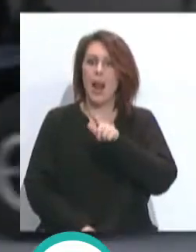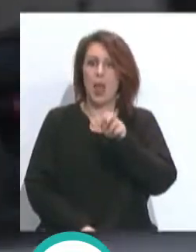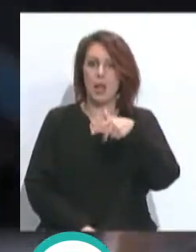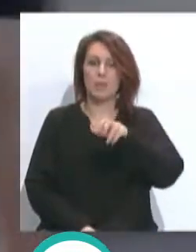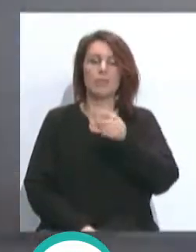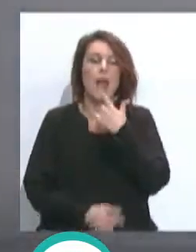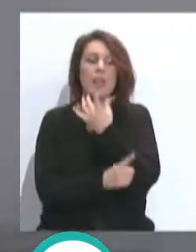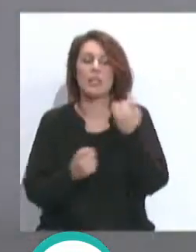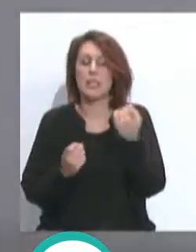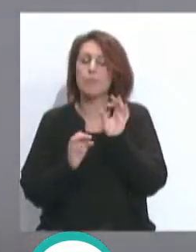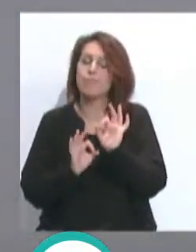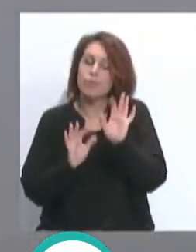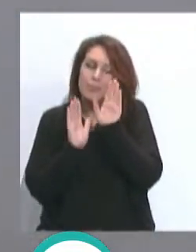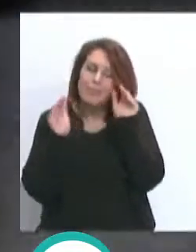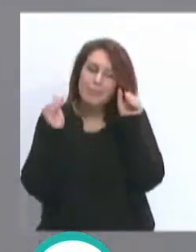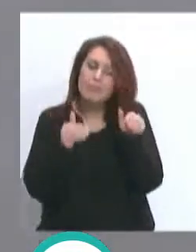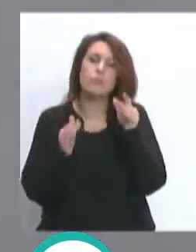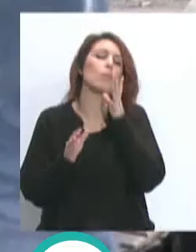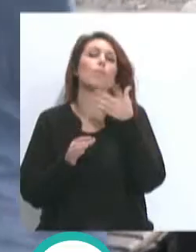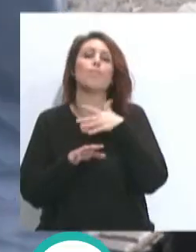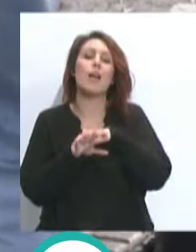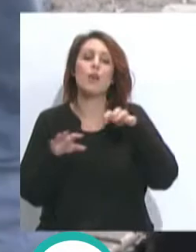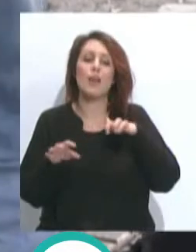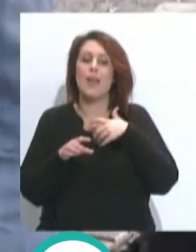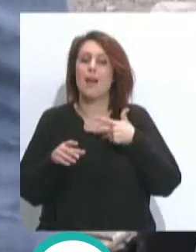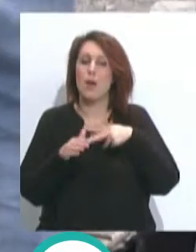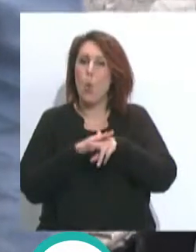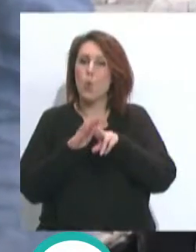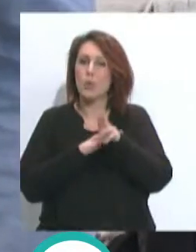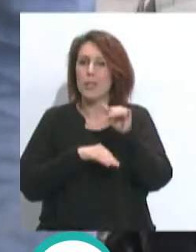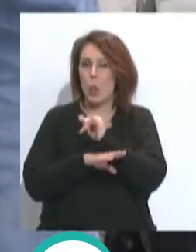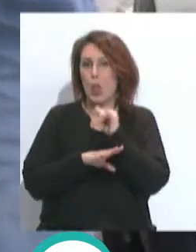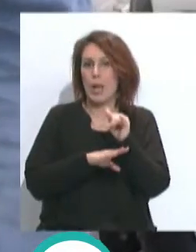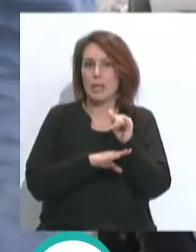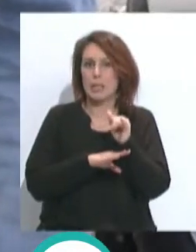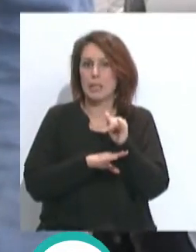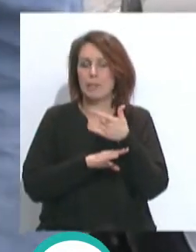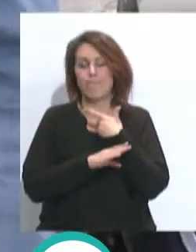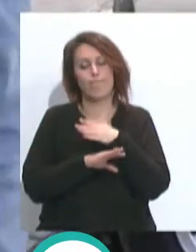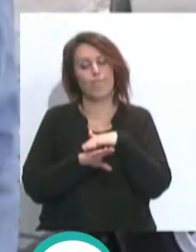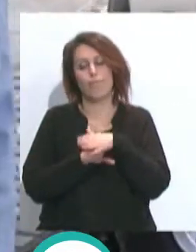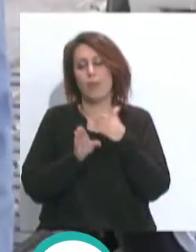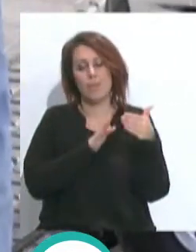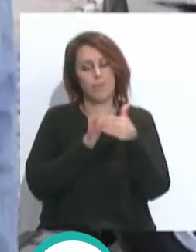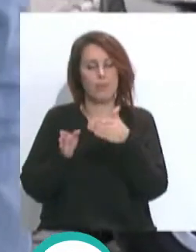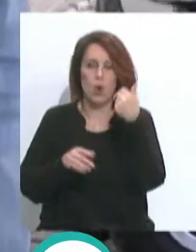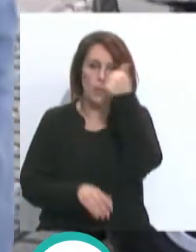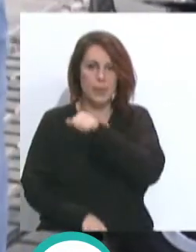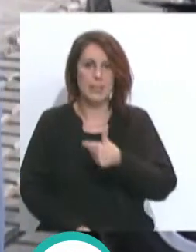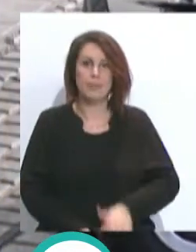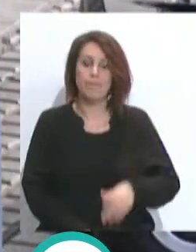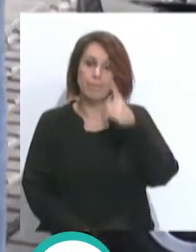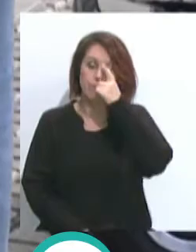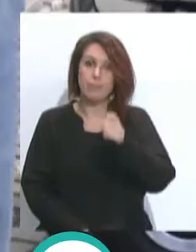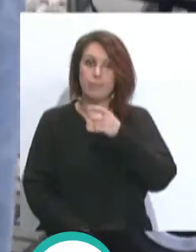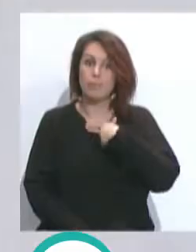Fernández, necesita especial atención, ya que la mayoría de los recursos institucionales están enfocados a los hombres.